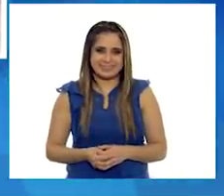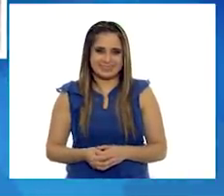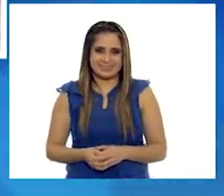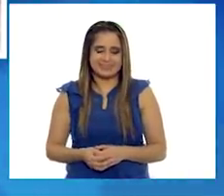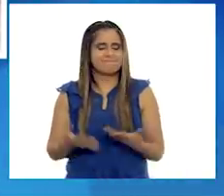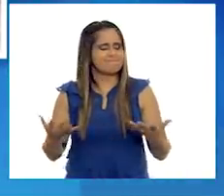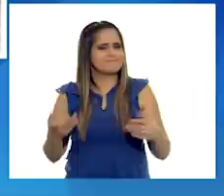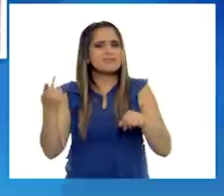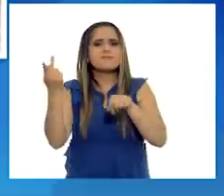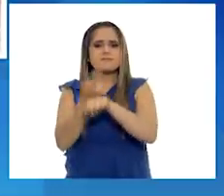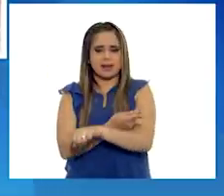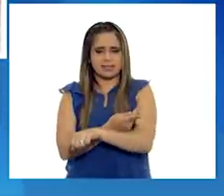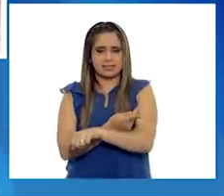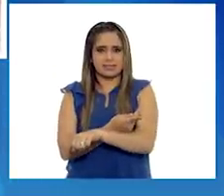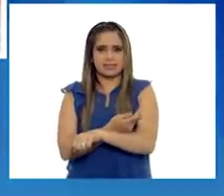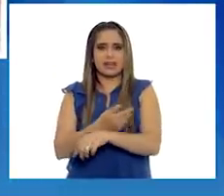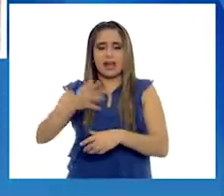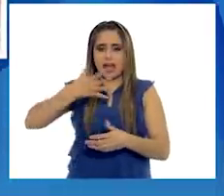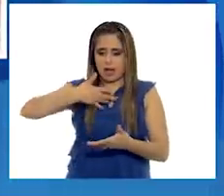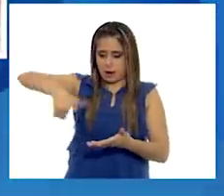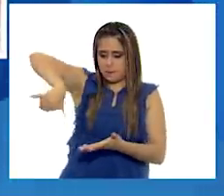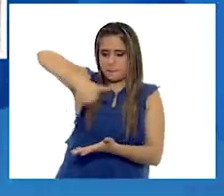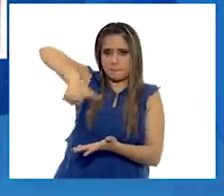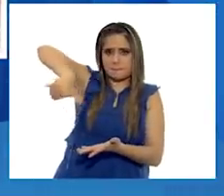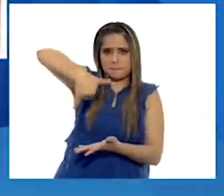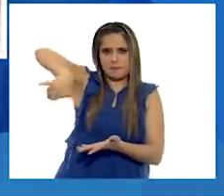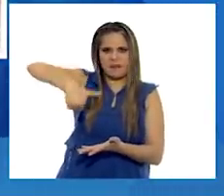¿Qué sucede cuando utilizamos una plancha?